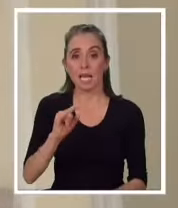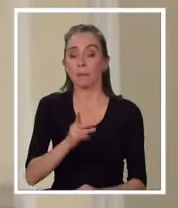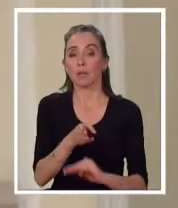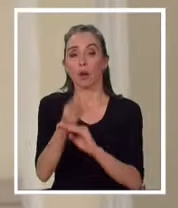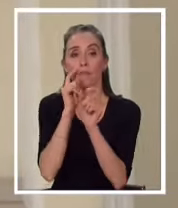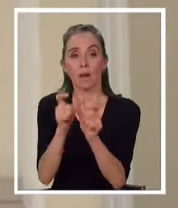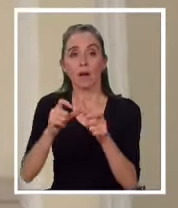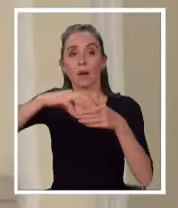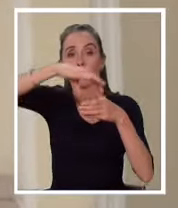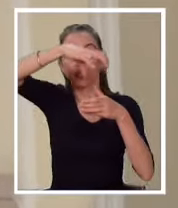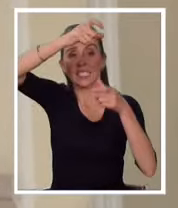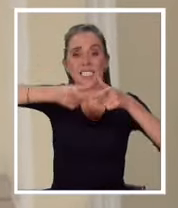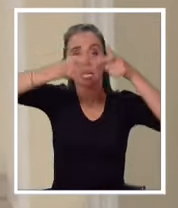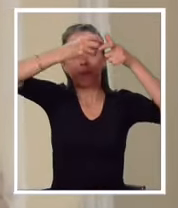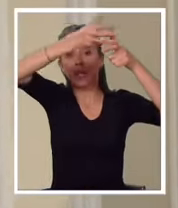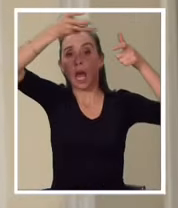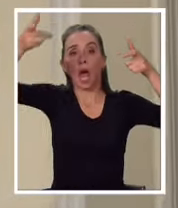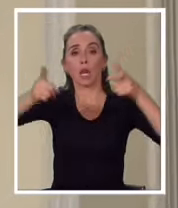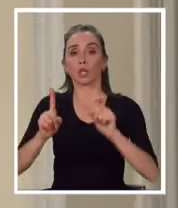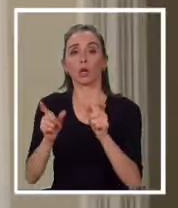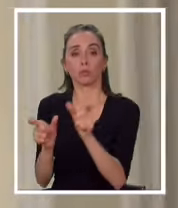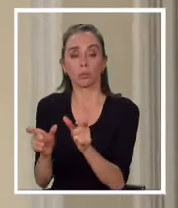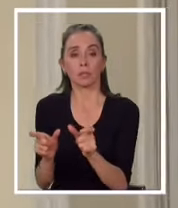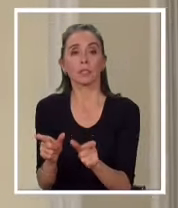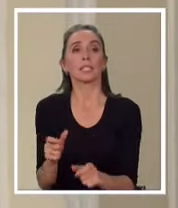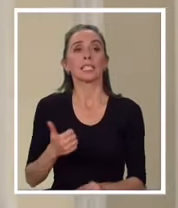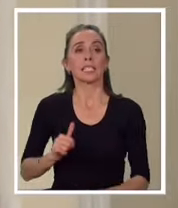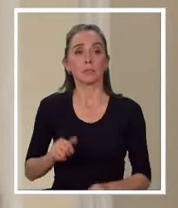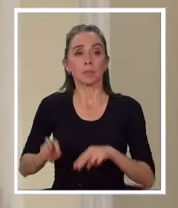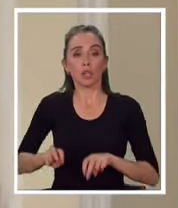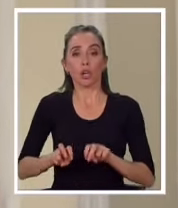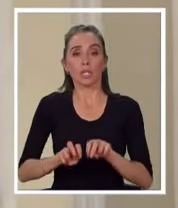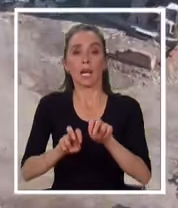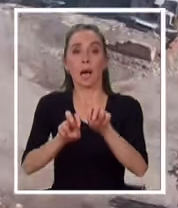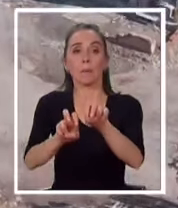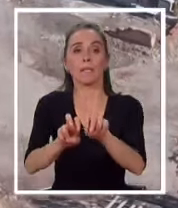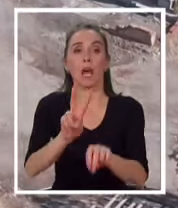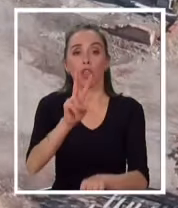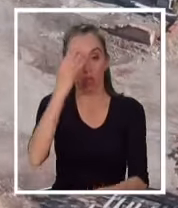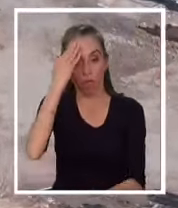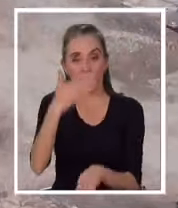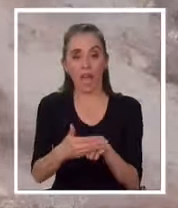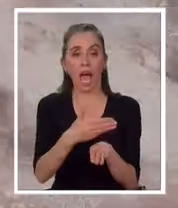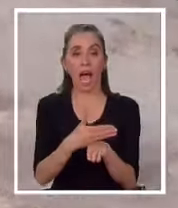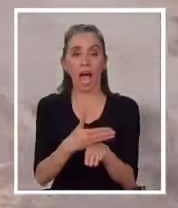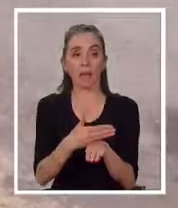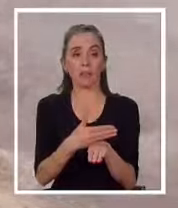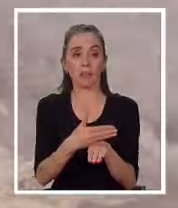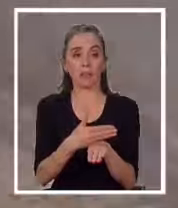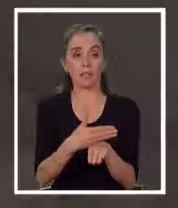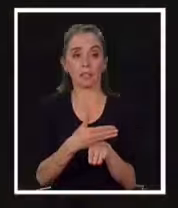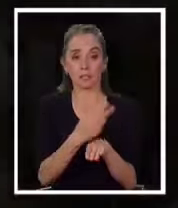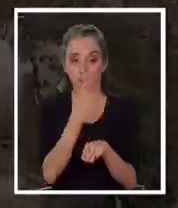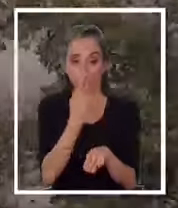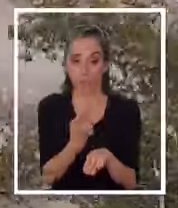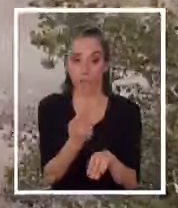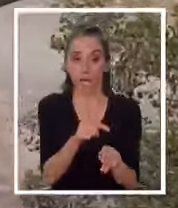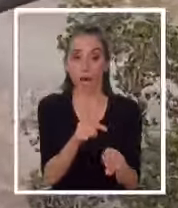fiscaliza las emisiones de las chimeneas. Ahora los inspectores se enfilan hacia donde tan solo 2 días antes. Esta es la